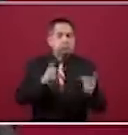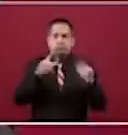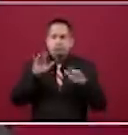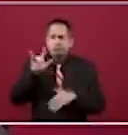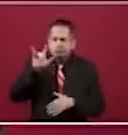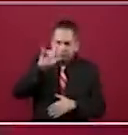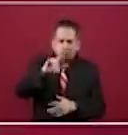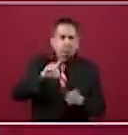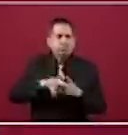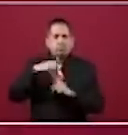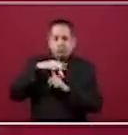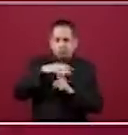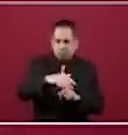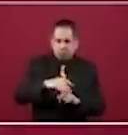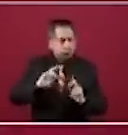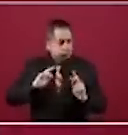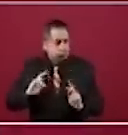y helicópteros,